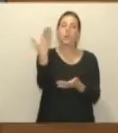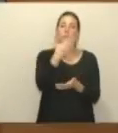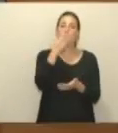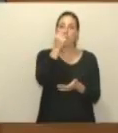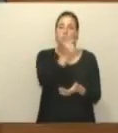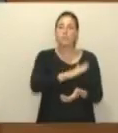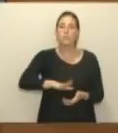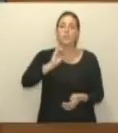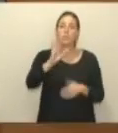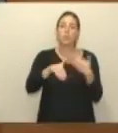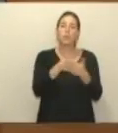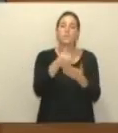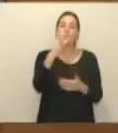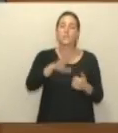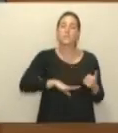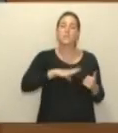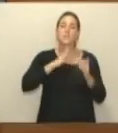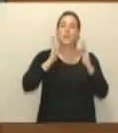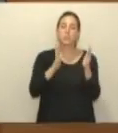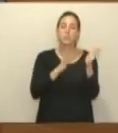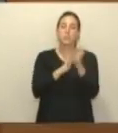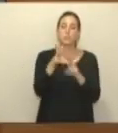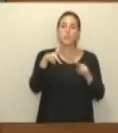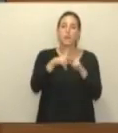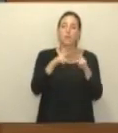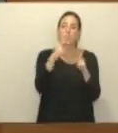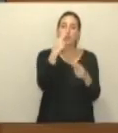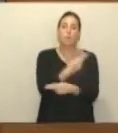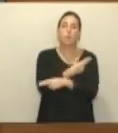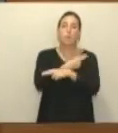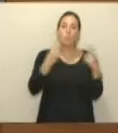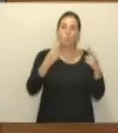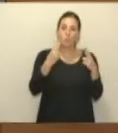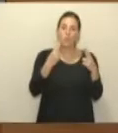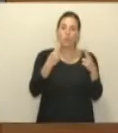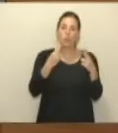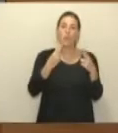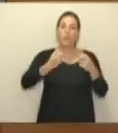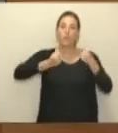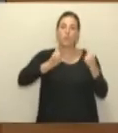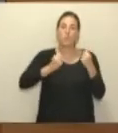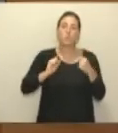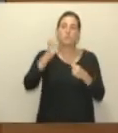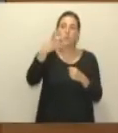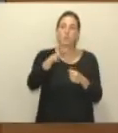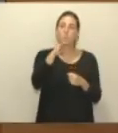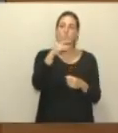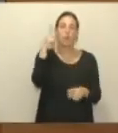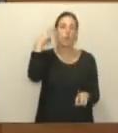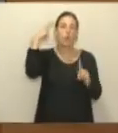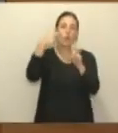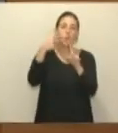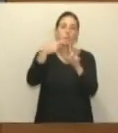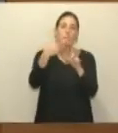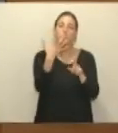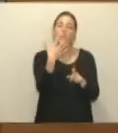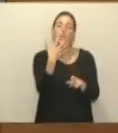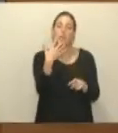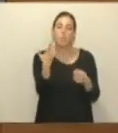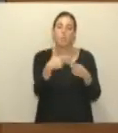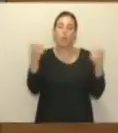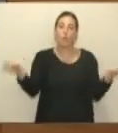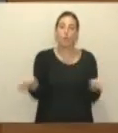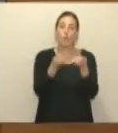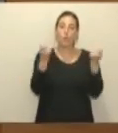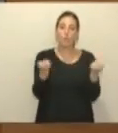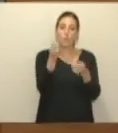0 a 3 años supone uno de los instrumentos públicos más potentes para, entre otros objetivos, el fomento